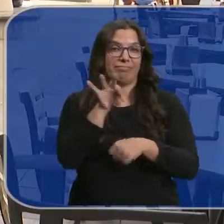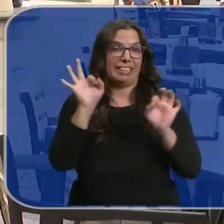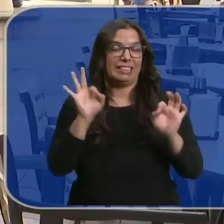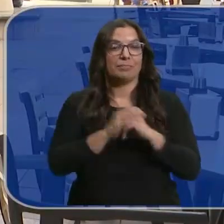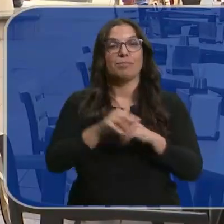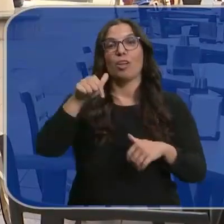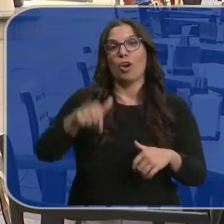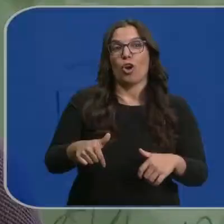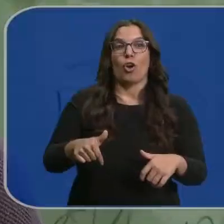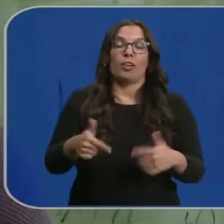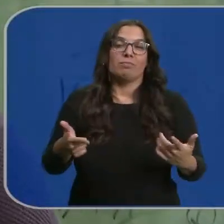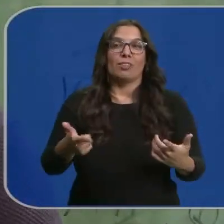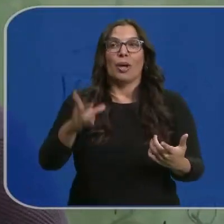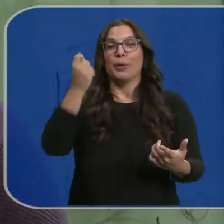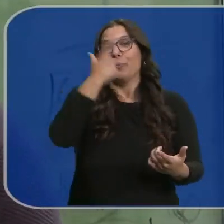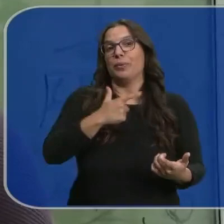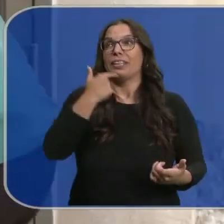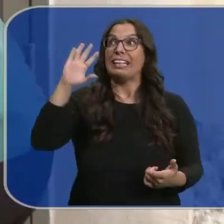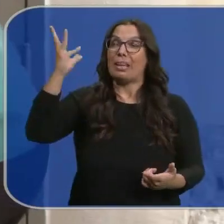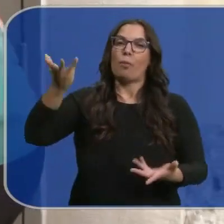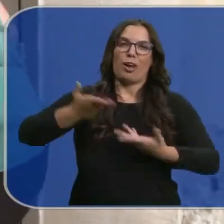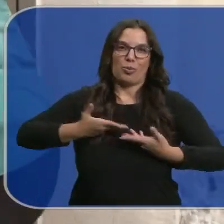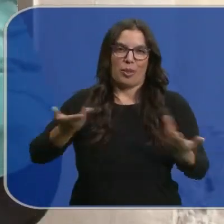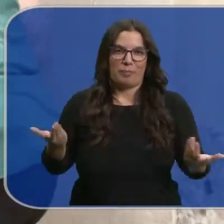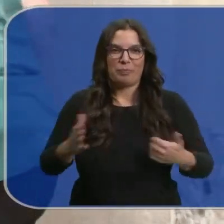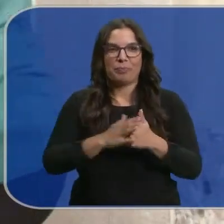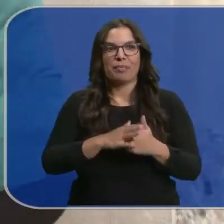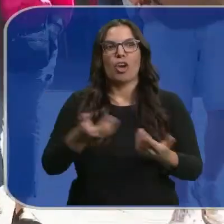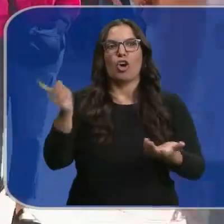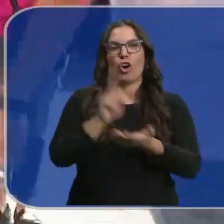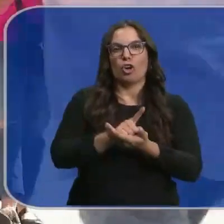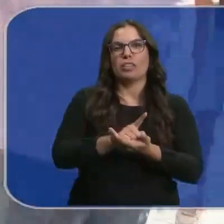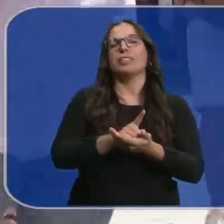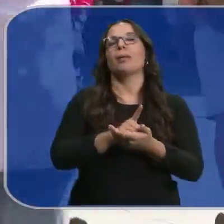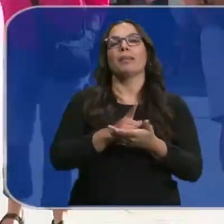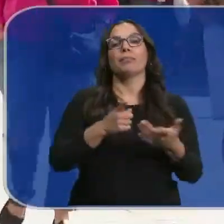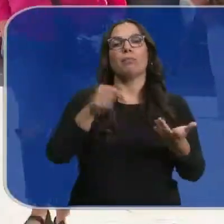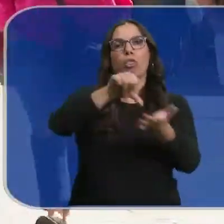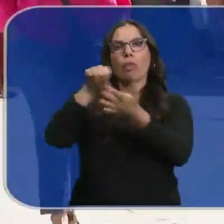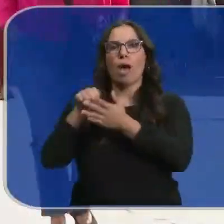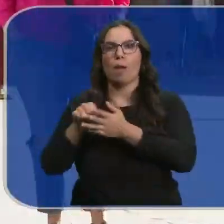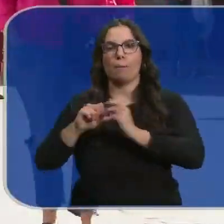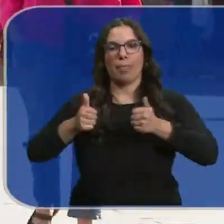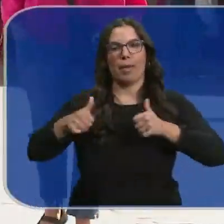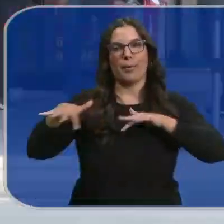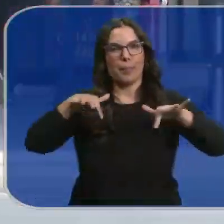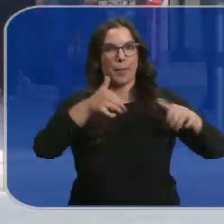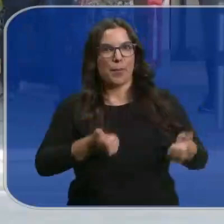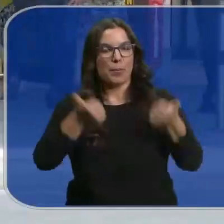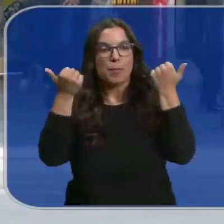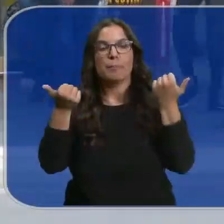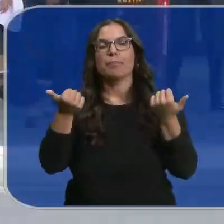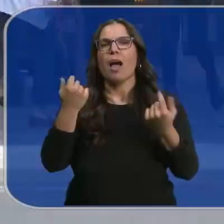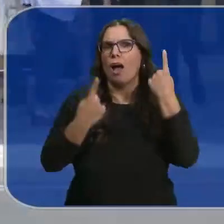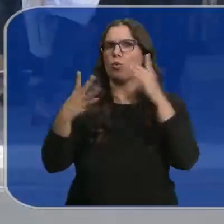Hoy nos animamos con poco. Pero bueno, este tiempo también ayuda. Toca volver a poner la alarma mientras las ciudades se despiertan del verano, aunque hay